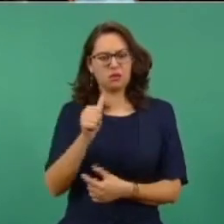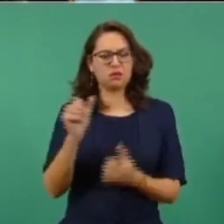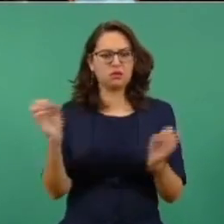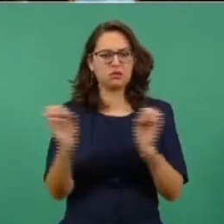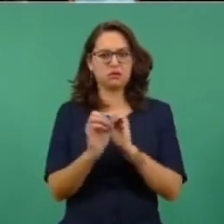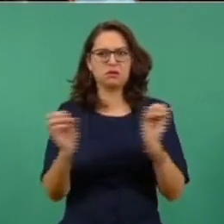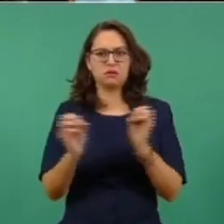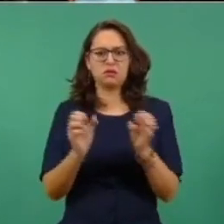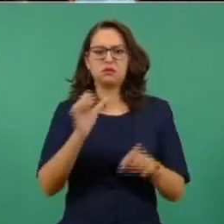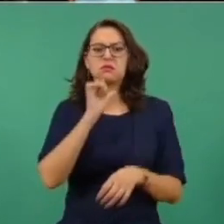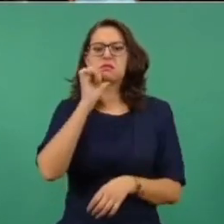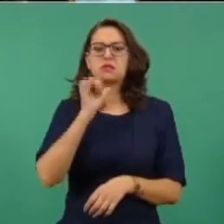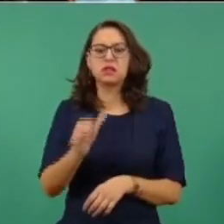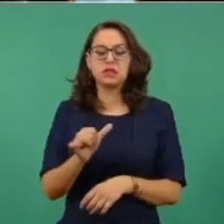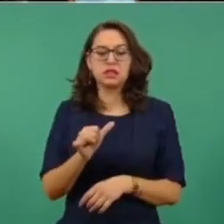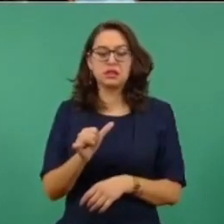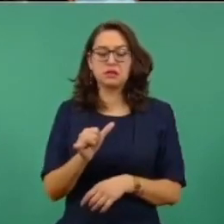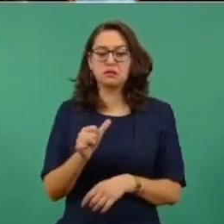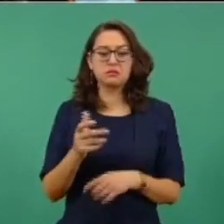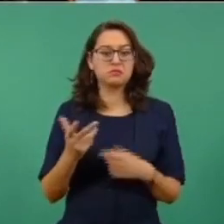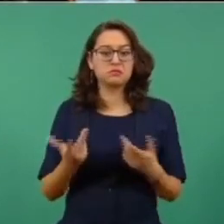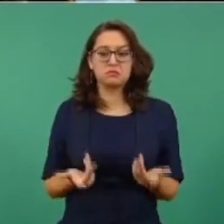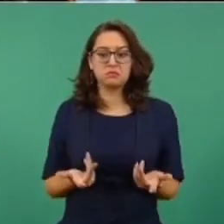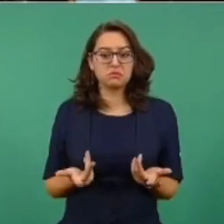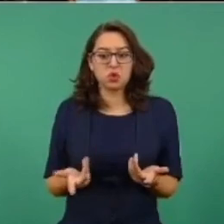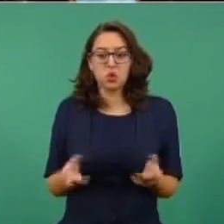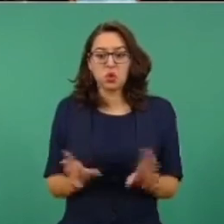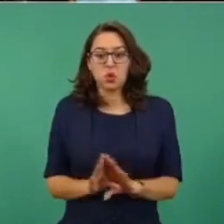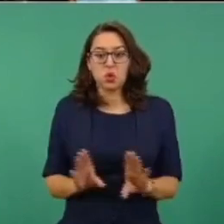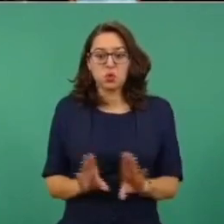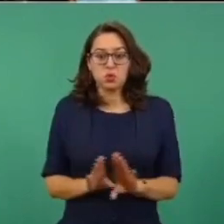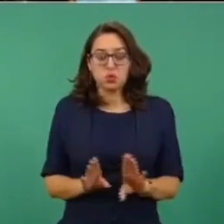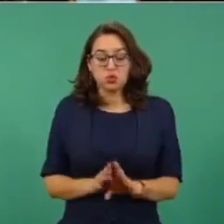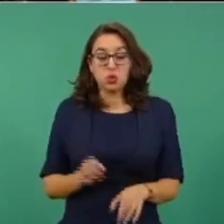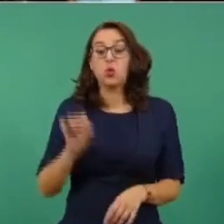interinstitucional, ni tampoco hay nada, pero actualmente